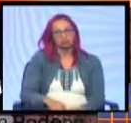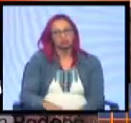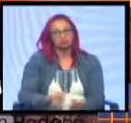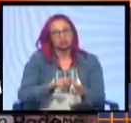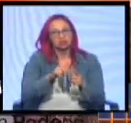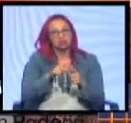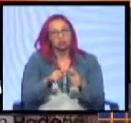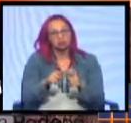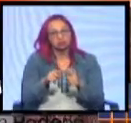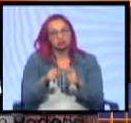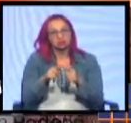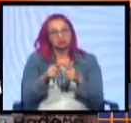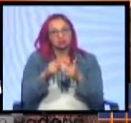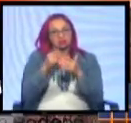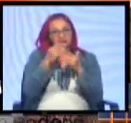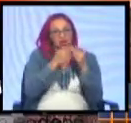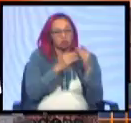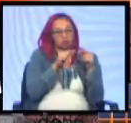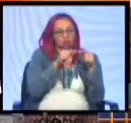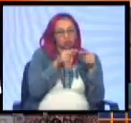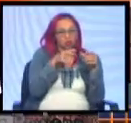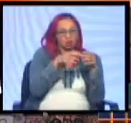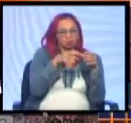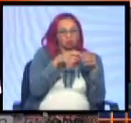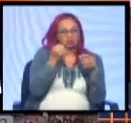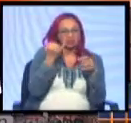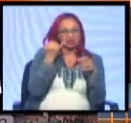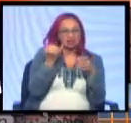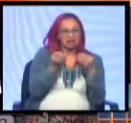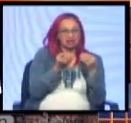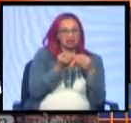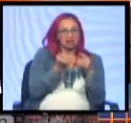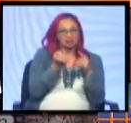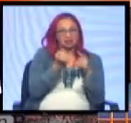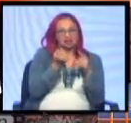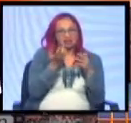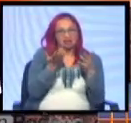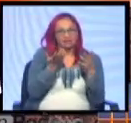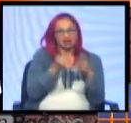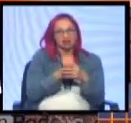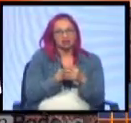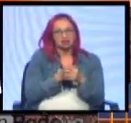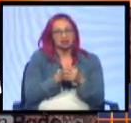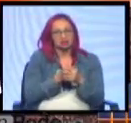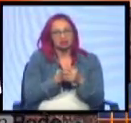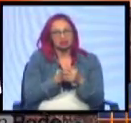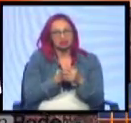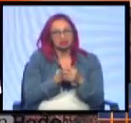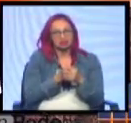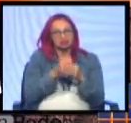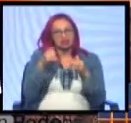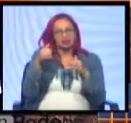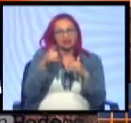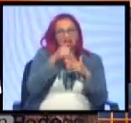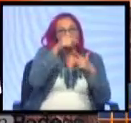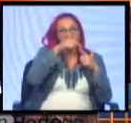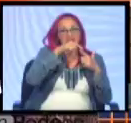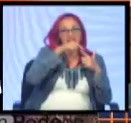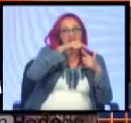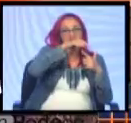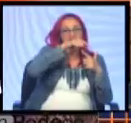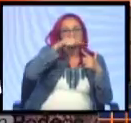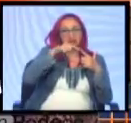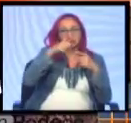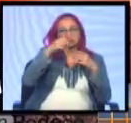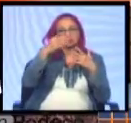Y di unos ideas. Que desfalcados, que apartamentos, que viajes, que